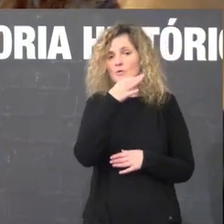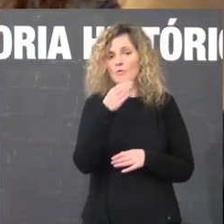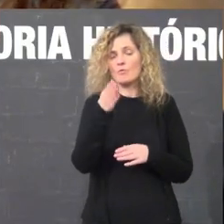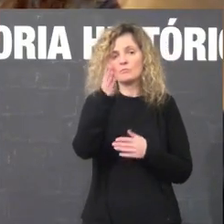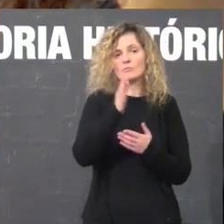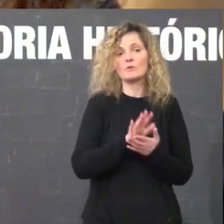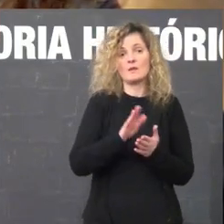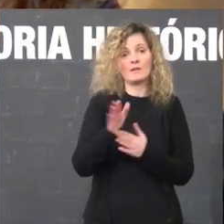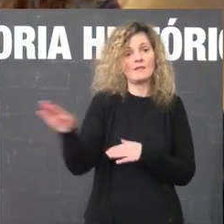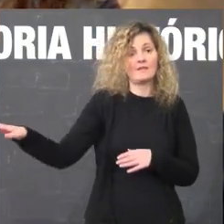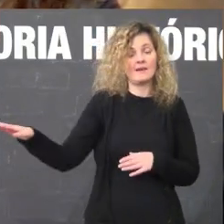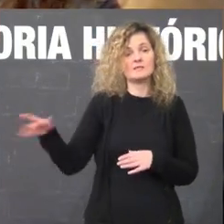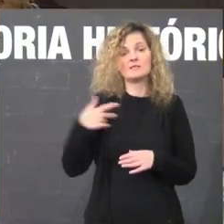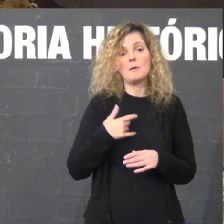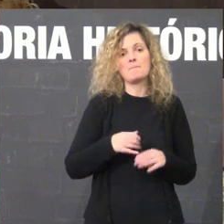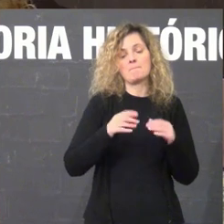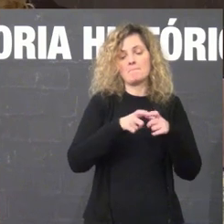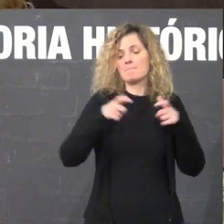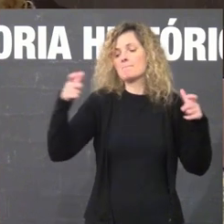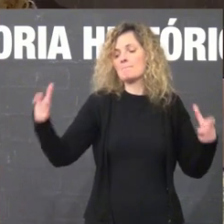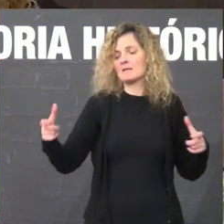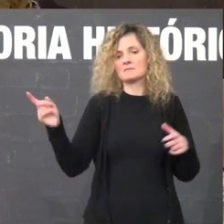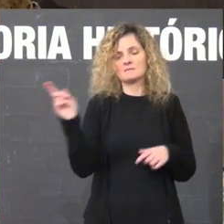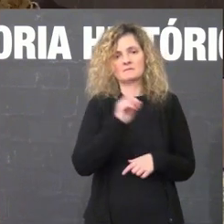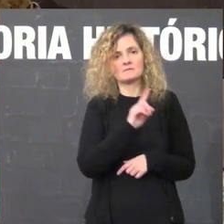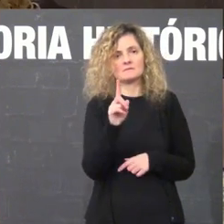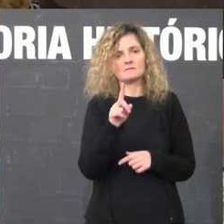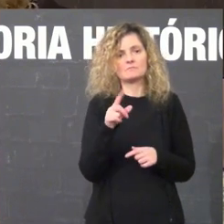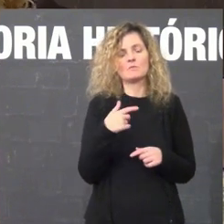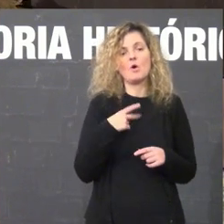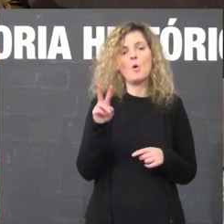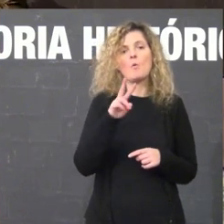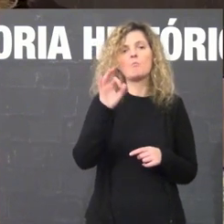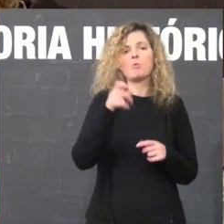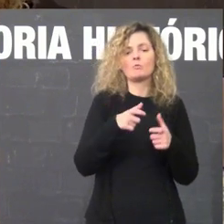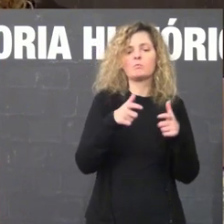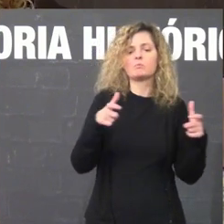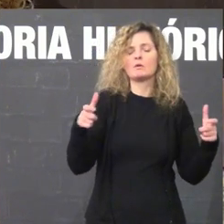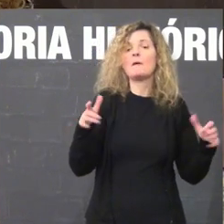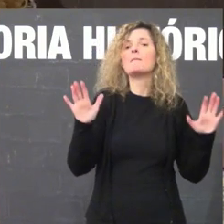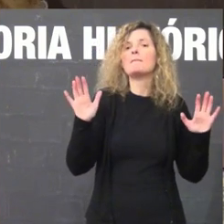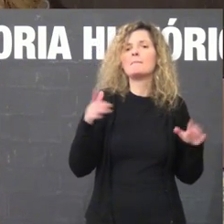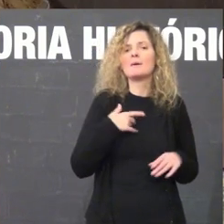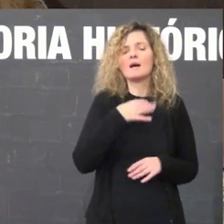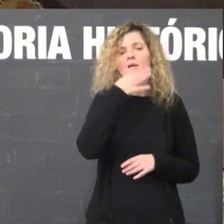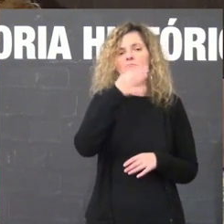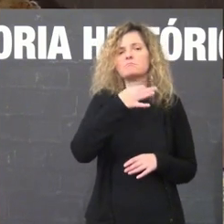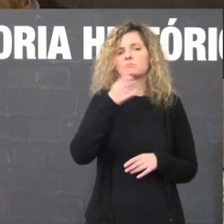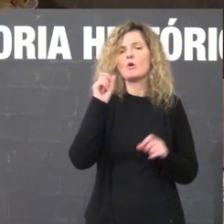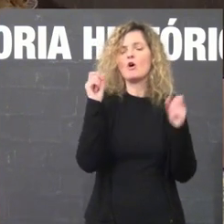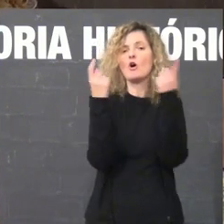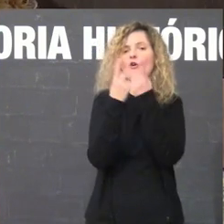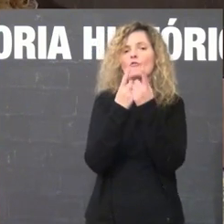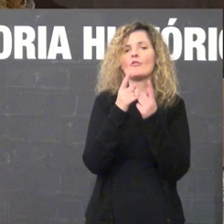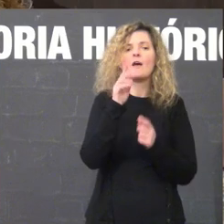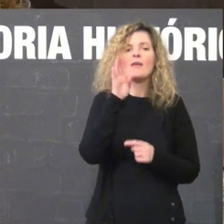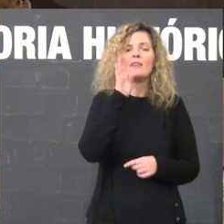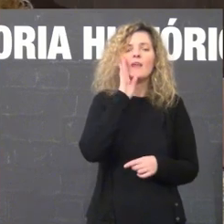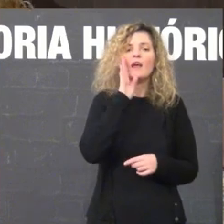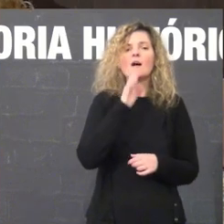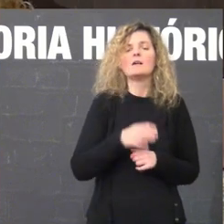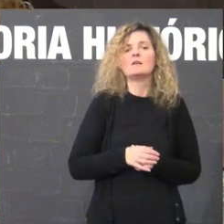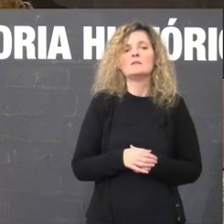ultraderecha que no es que no es mayoritario Aunque ha crecido en los últimos años con vox pero el que el relato oficial como decía es